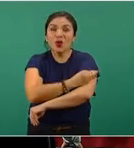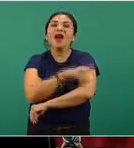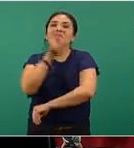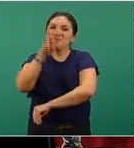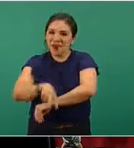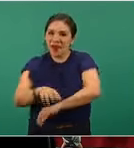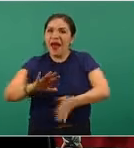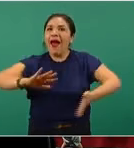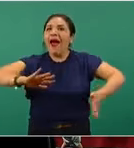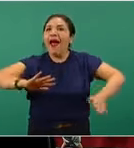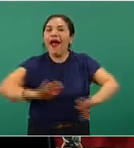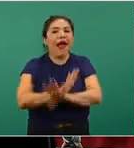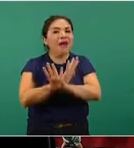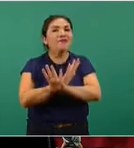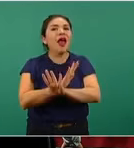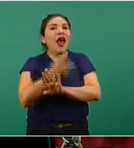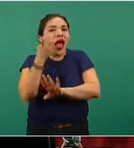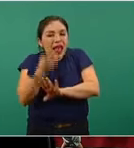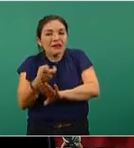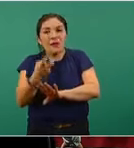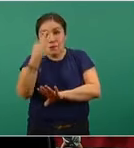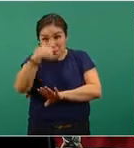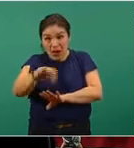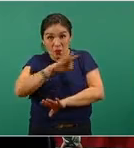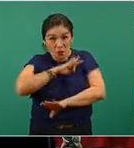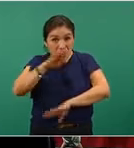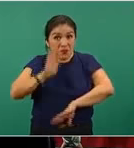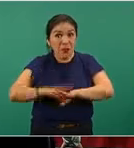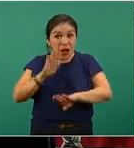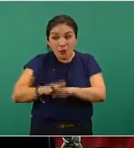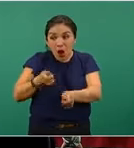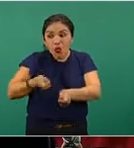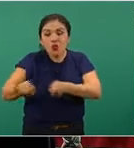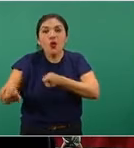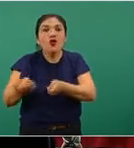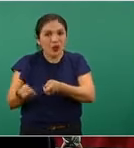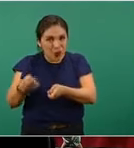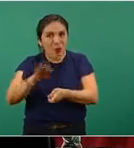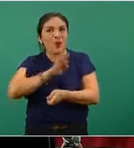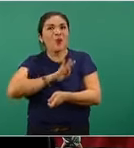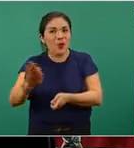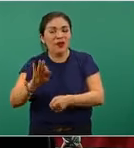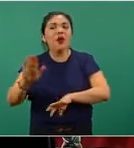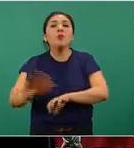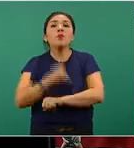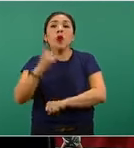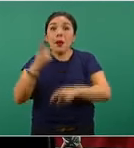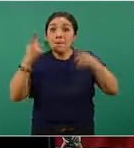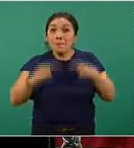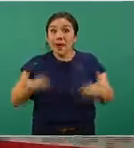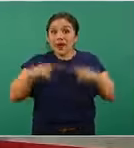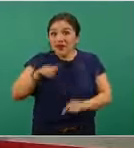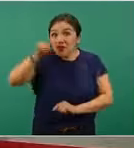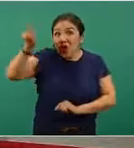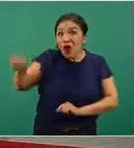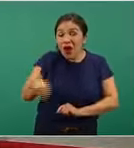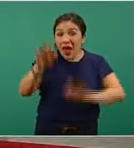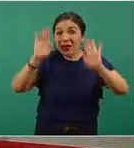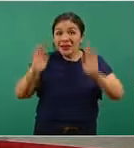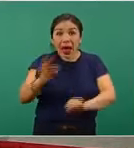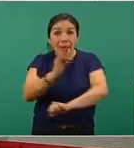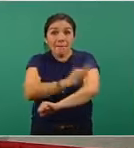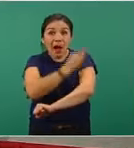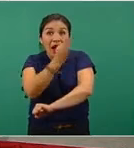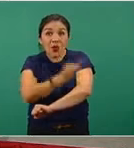sustancialmente la capacidad de tener un control epidémico. Porque cada una de estas personas que ha sido